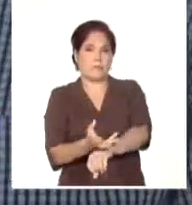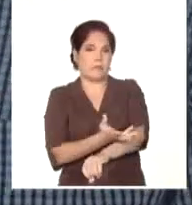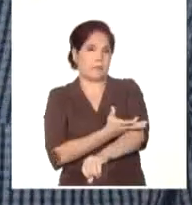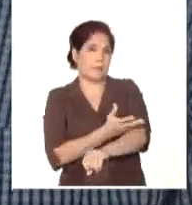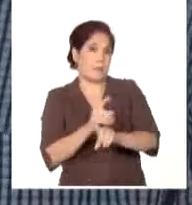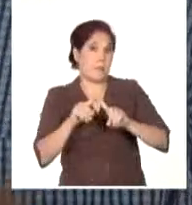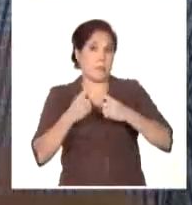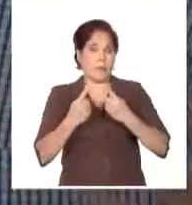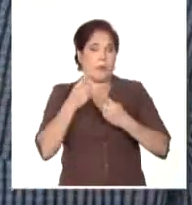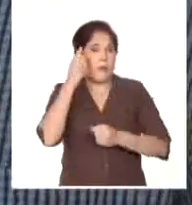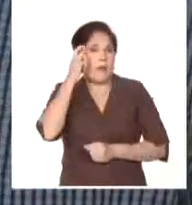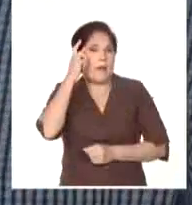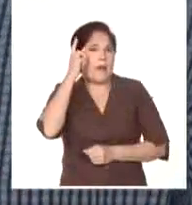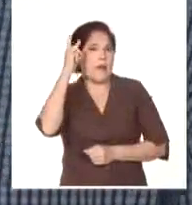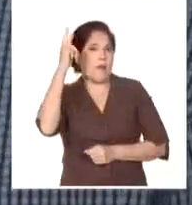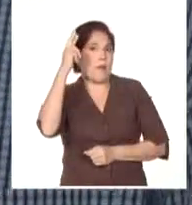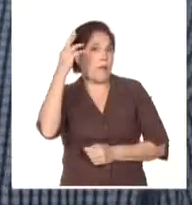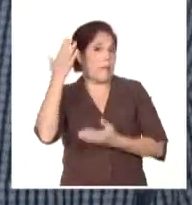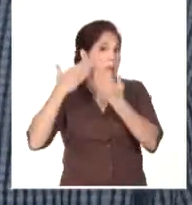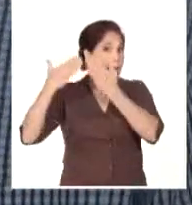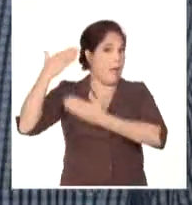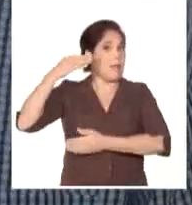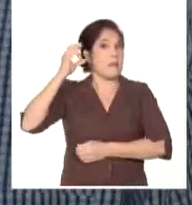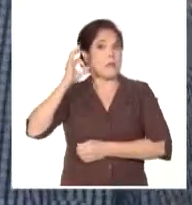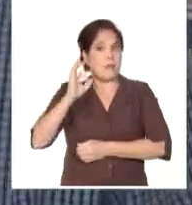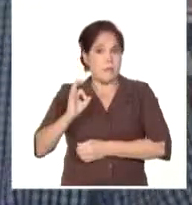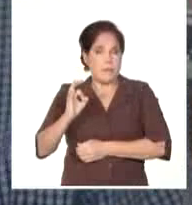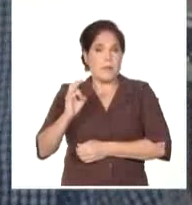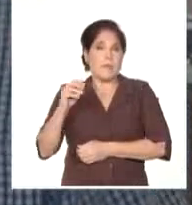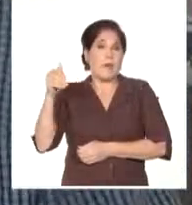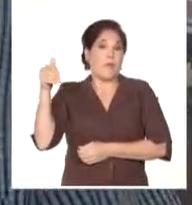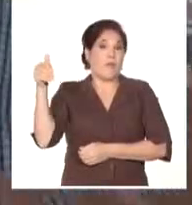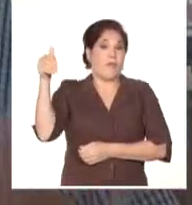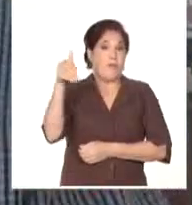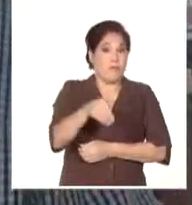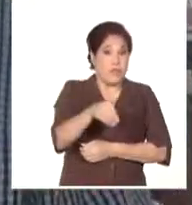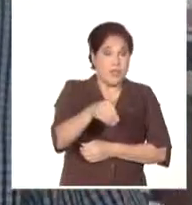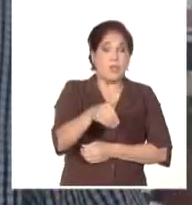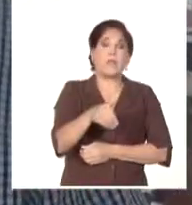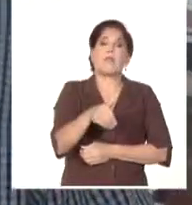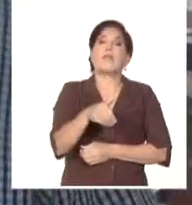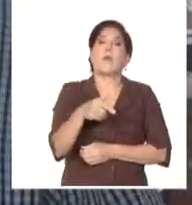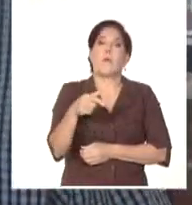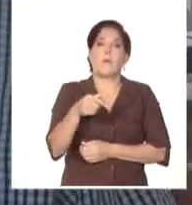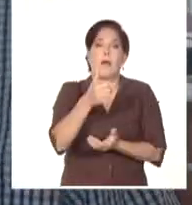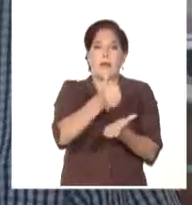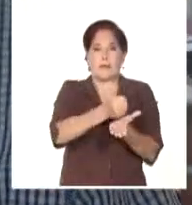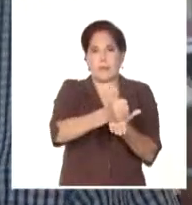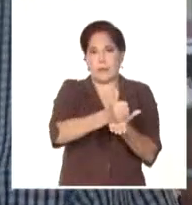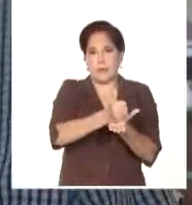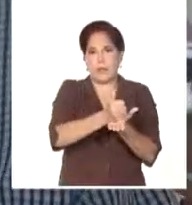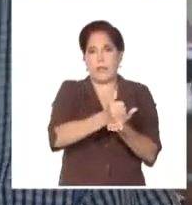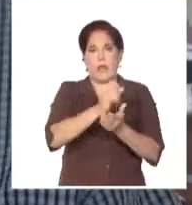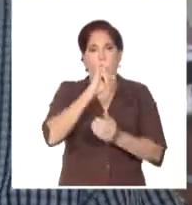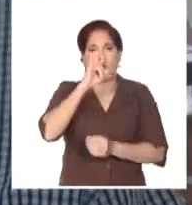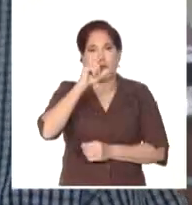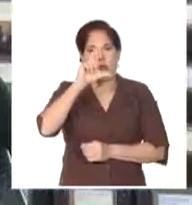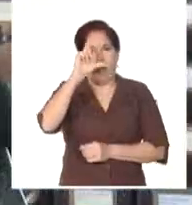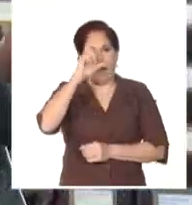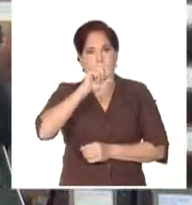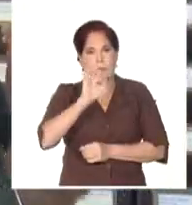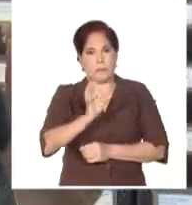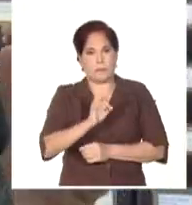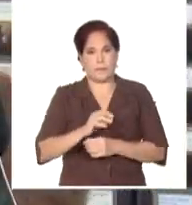porque recordó perfectamente ante nosotros el momento en que Nicolás lo convocó a la sede de la Unión de Escritores y Artistas de